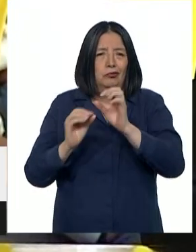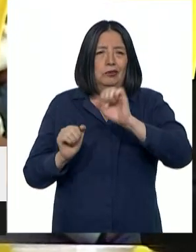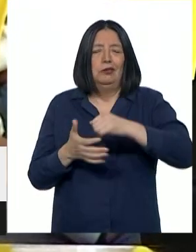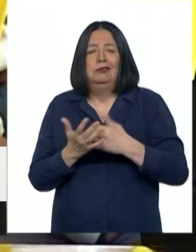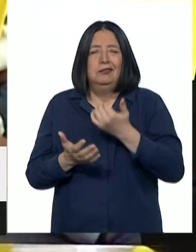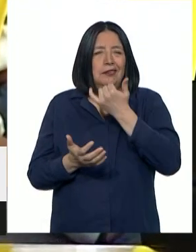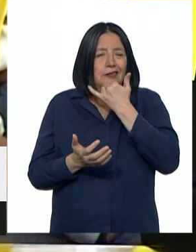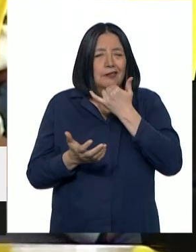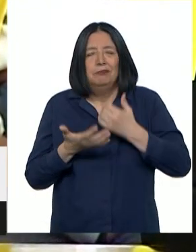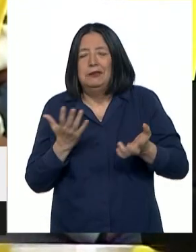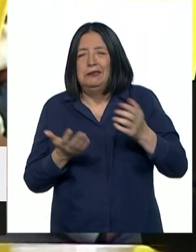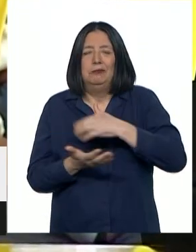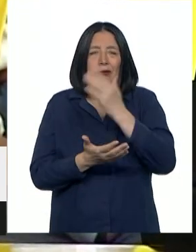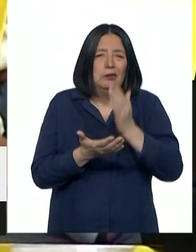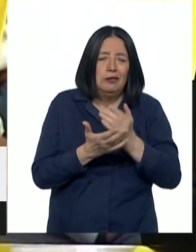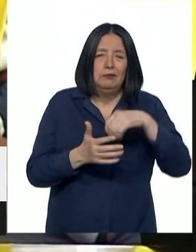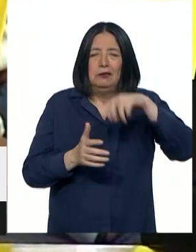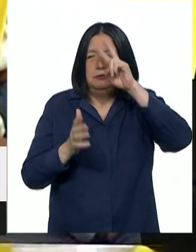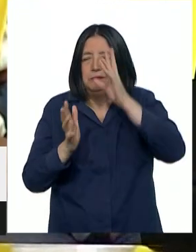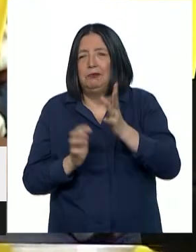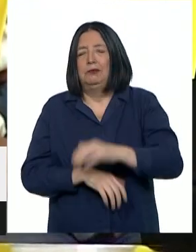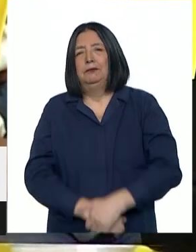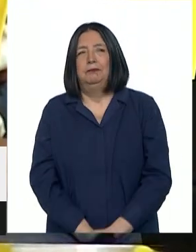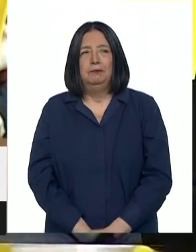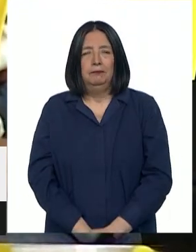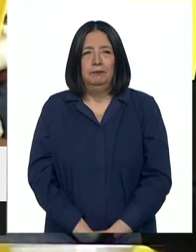las necesidades de nuestros compatriotas.